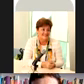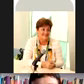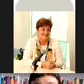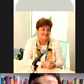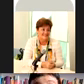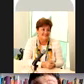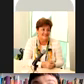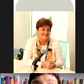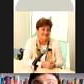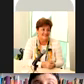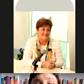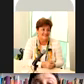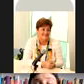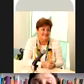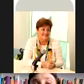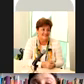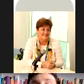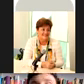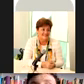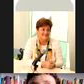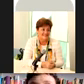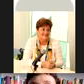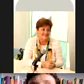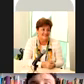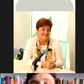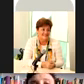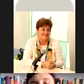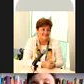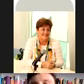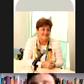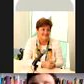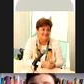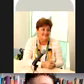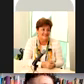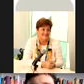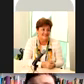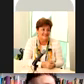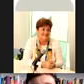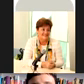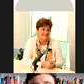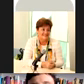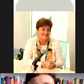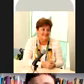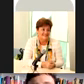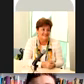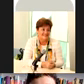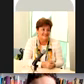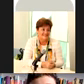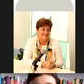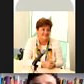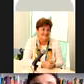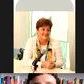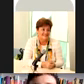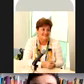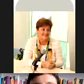del todo reemplazado. A partir de los años 60, y con todos los movimientos sociales, sobre todo en Estados